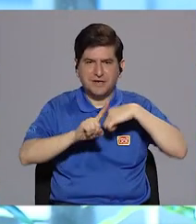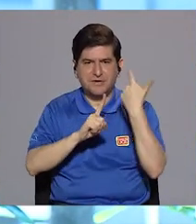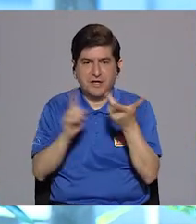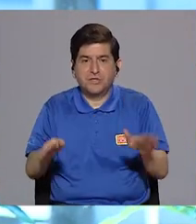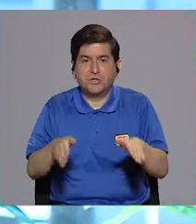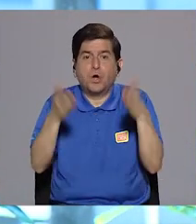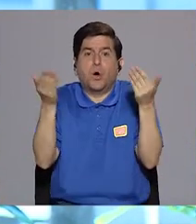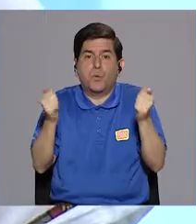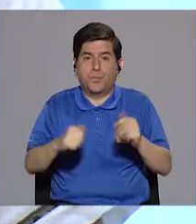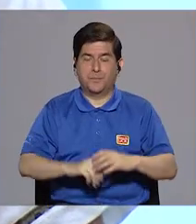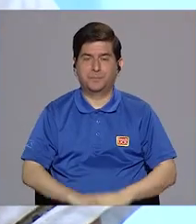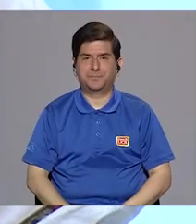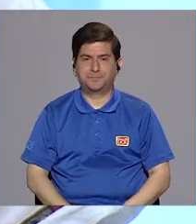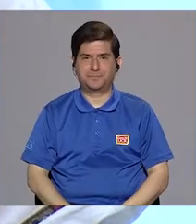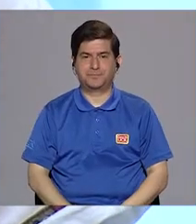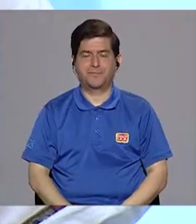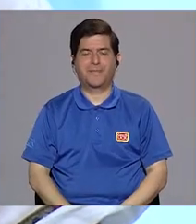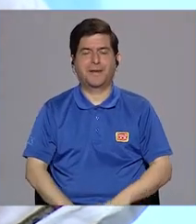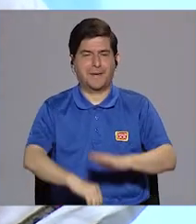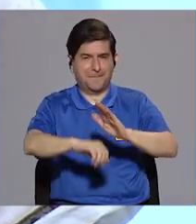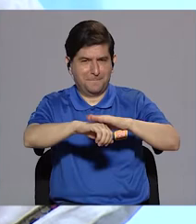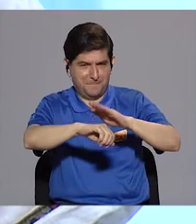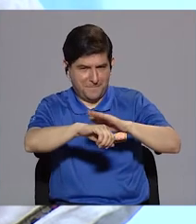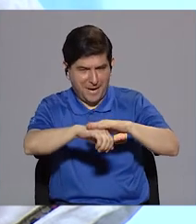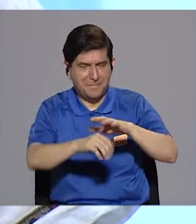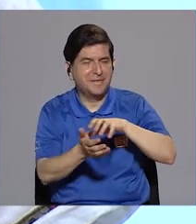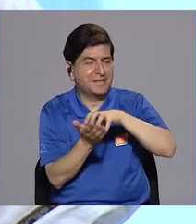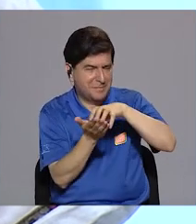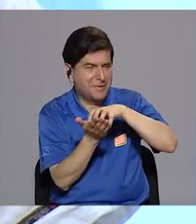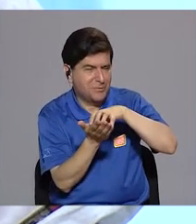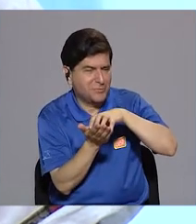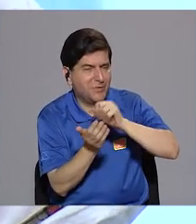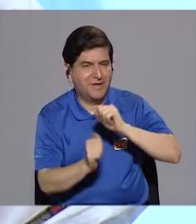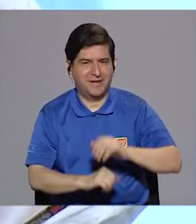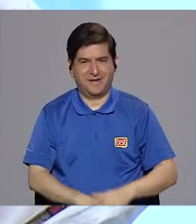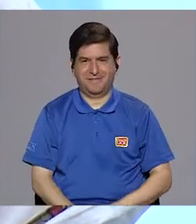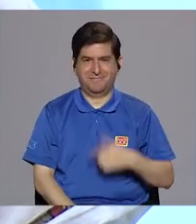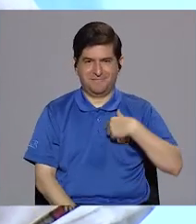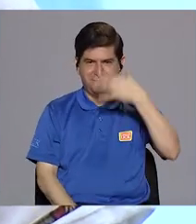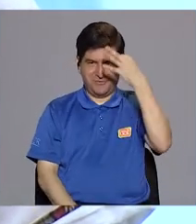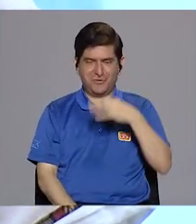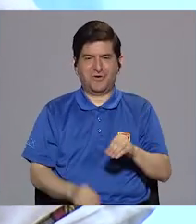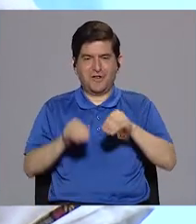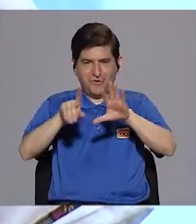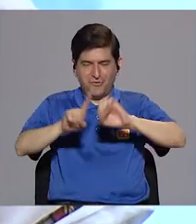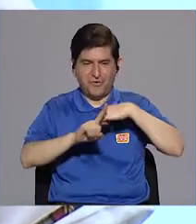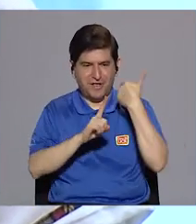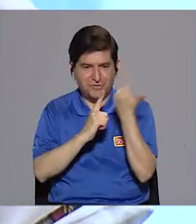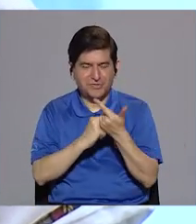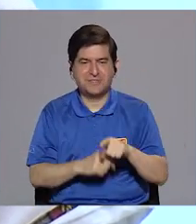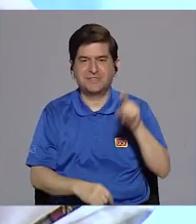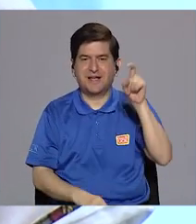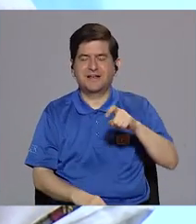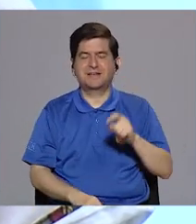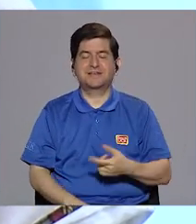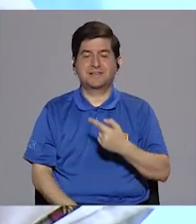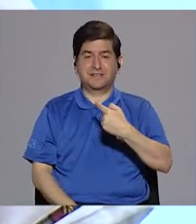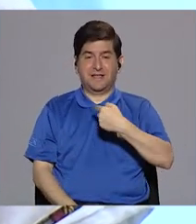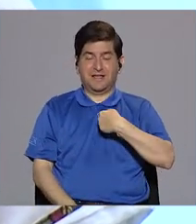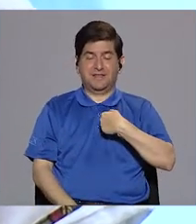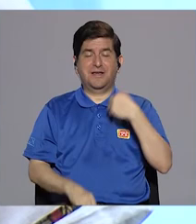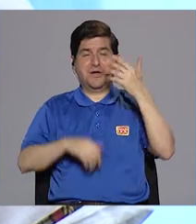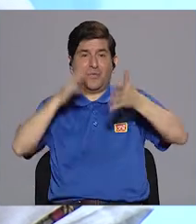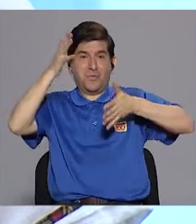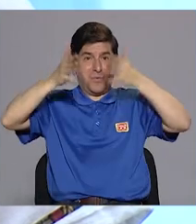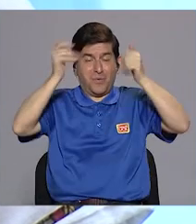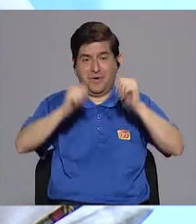sociales? Yo, permítame que lo ponga un poco en duda. Yo creo que son las redes sociales un poco necesidades creadas,